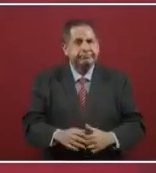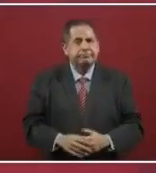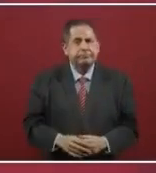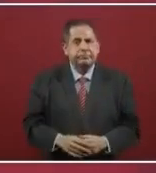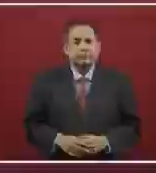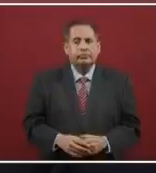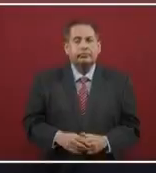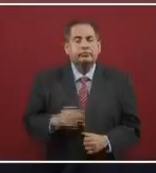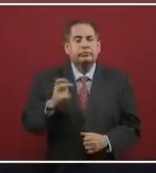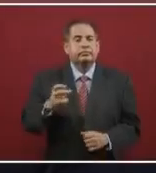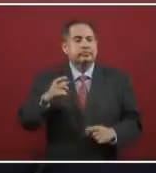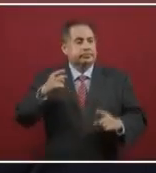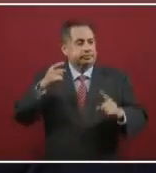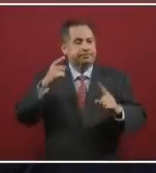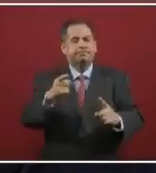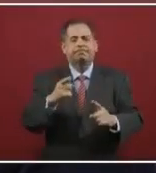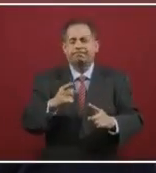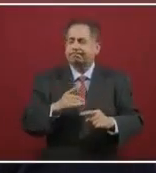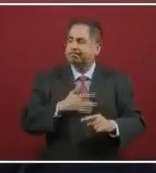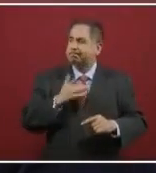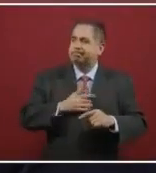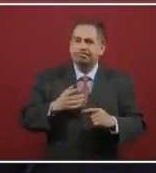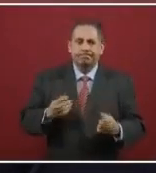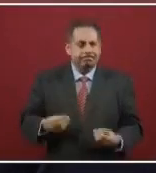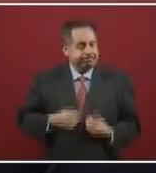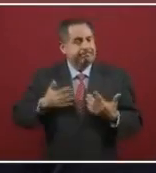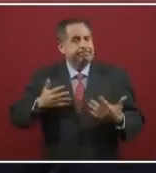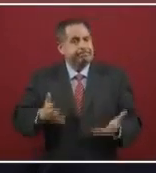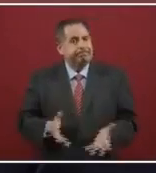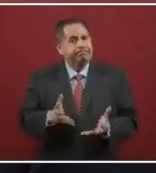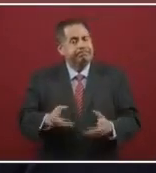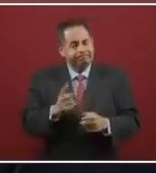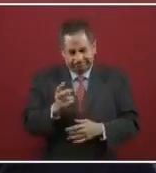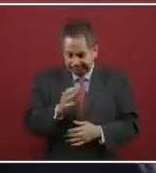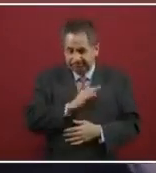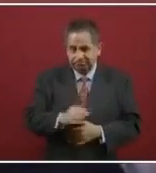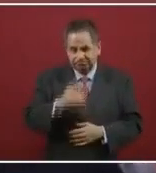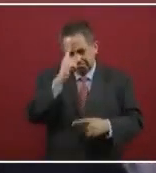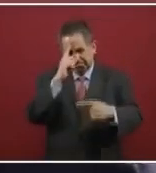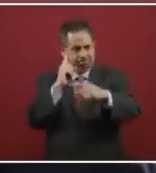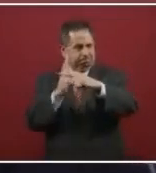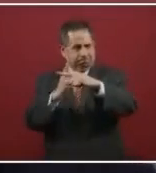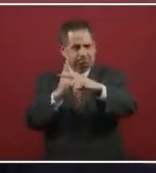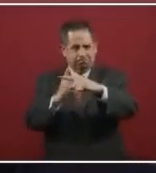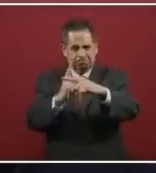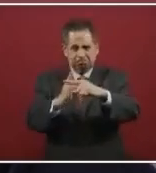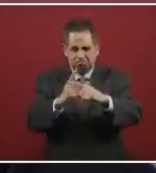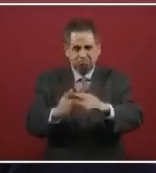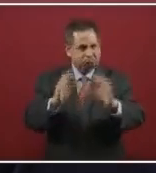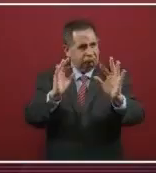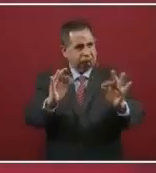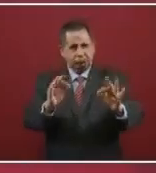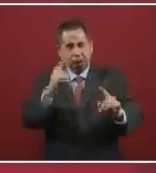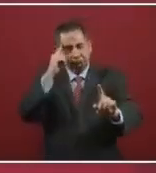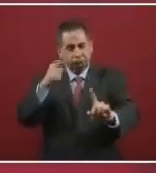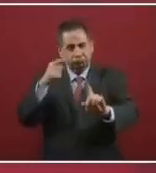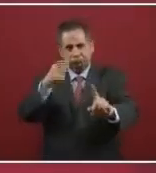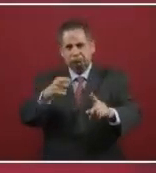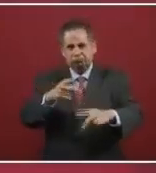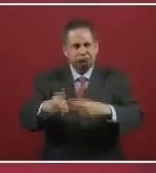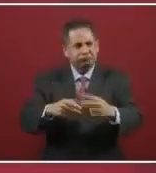Y ese es el ánimo que tenemos. Estamos optimistas y así